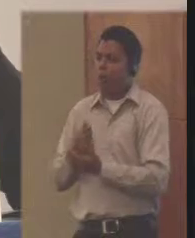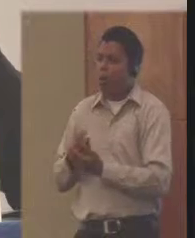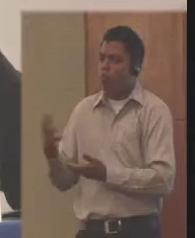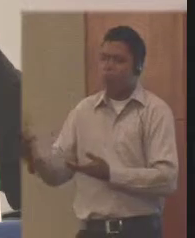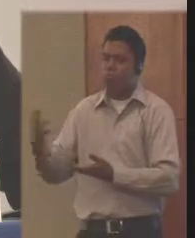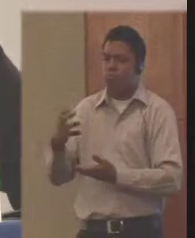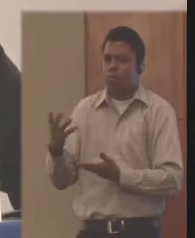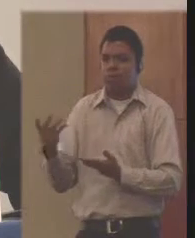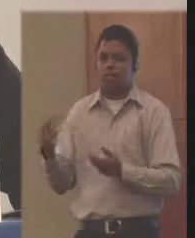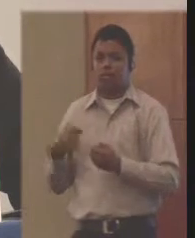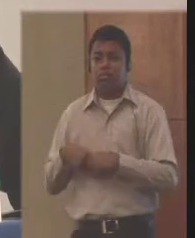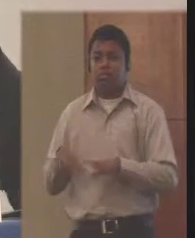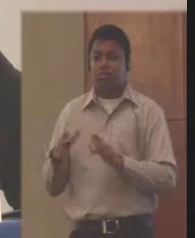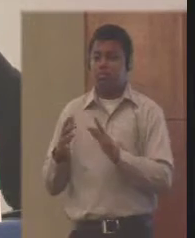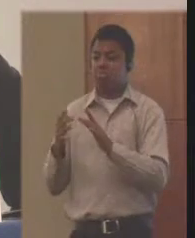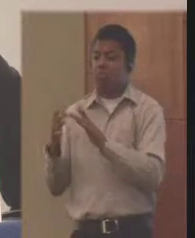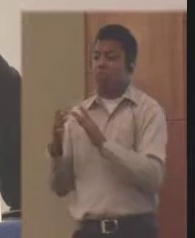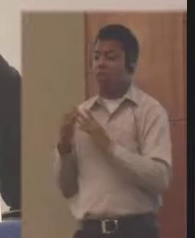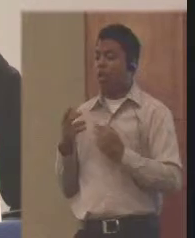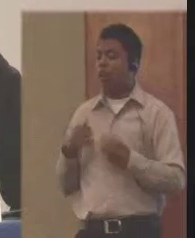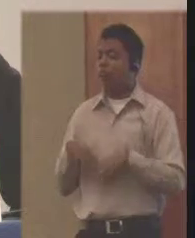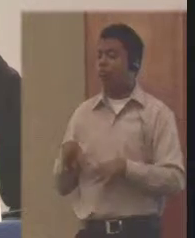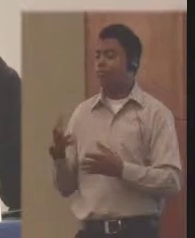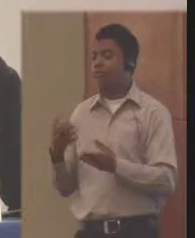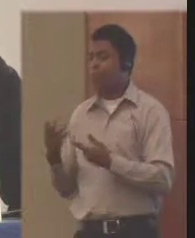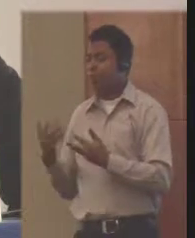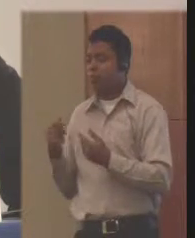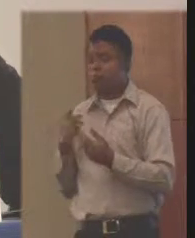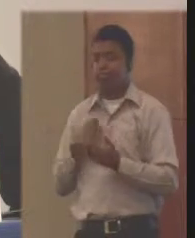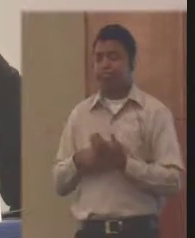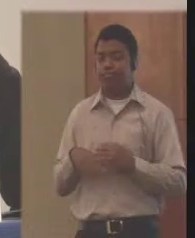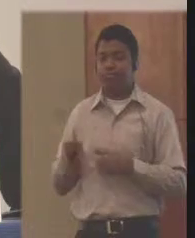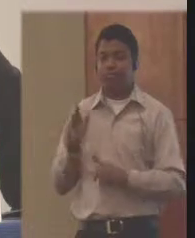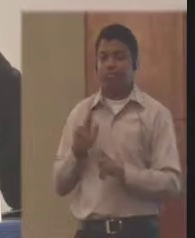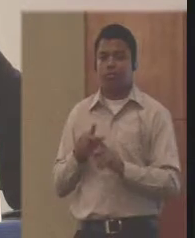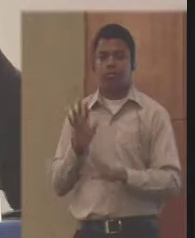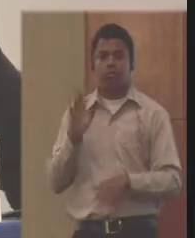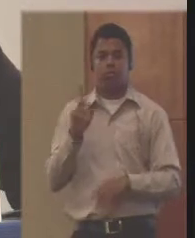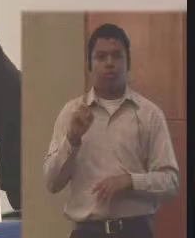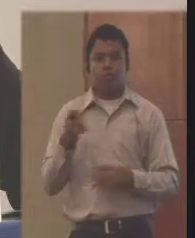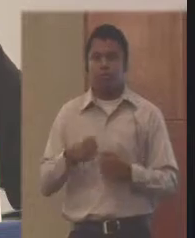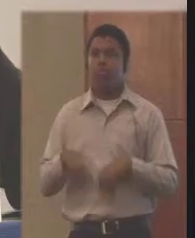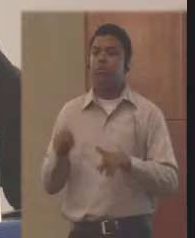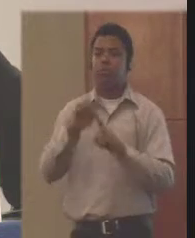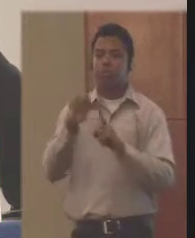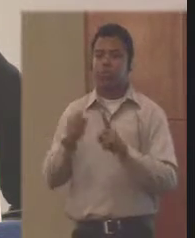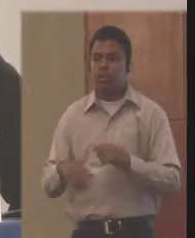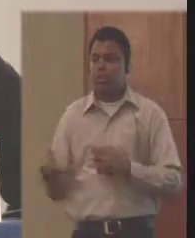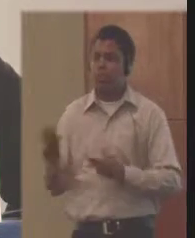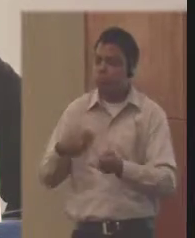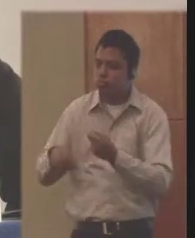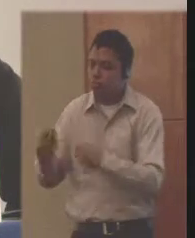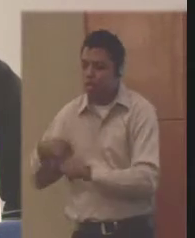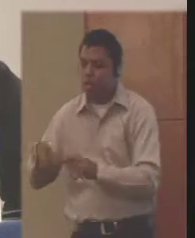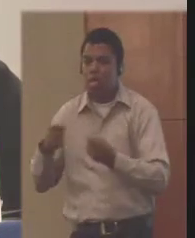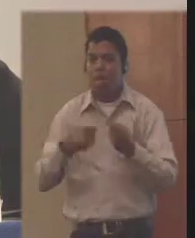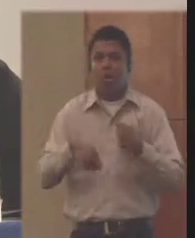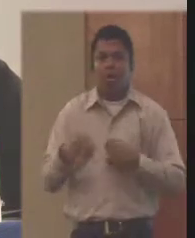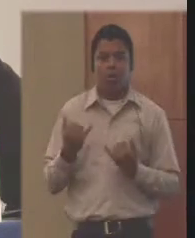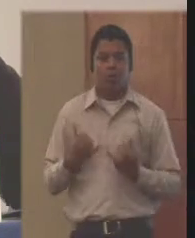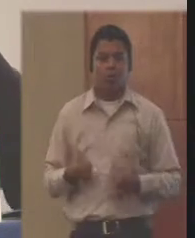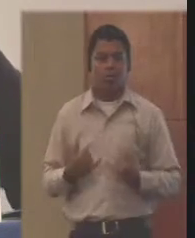vecindad, sino es desde el punto de vista del sistema de negocios que contamos hoy en día, de la globalización, de